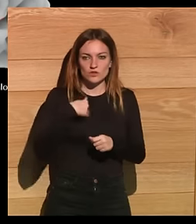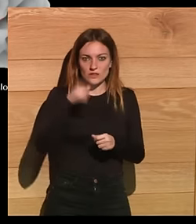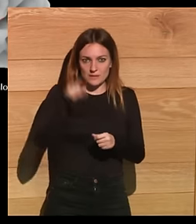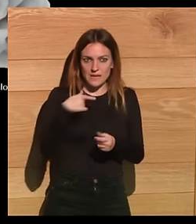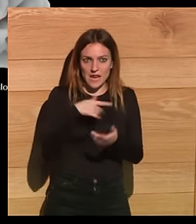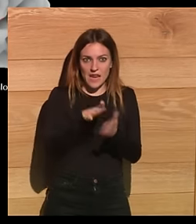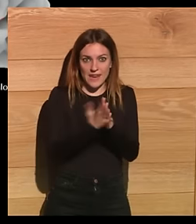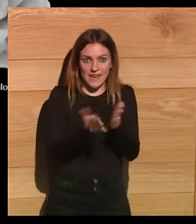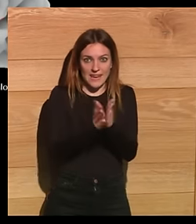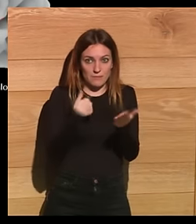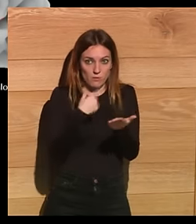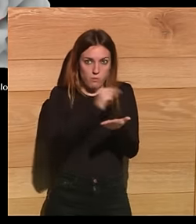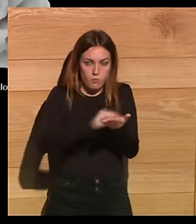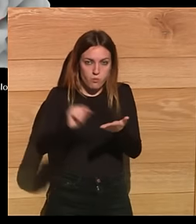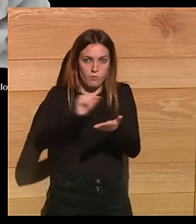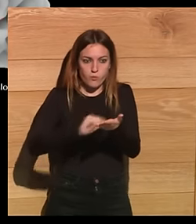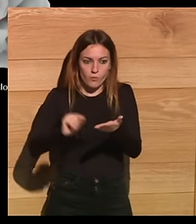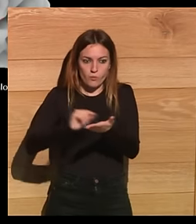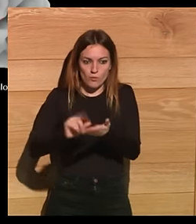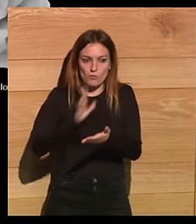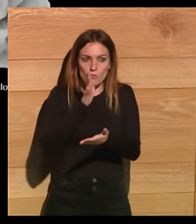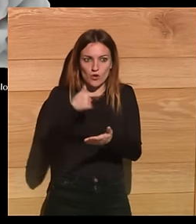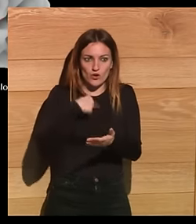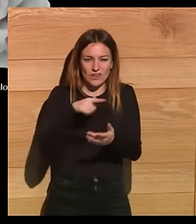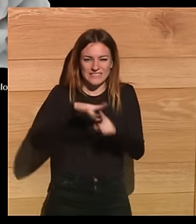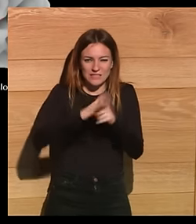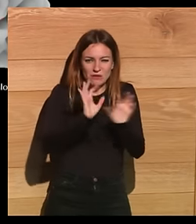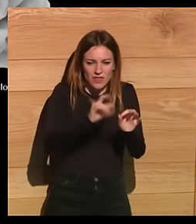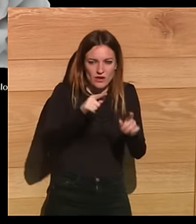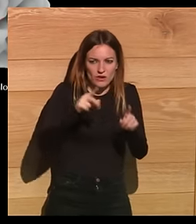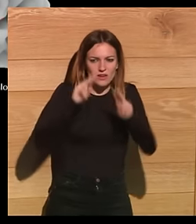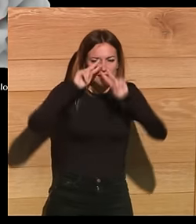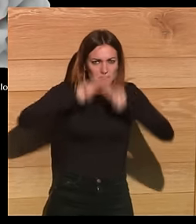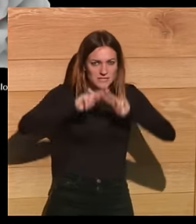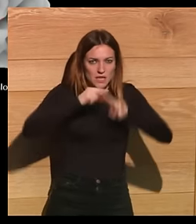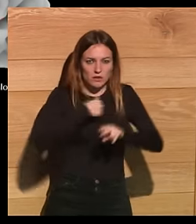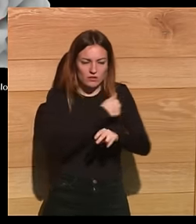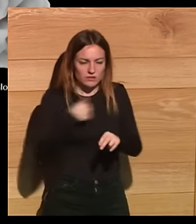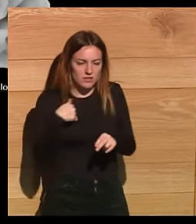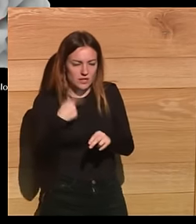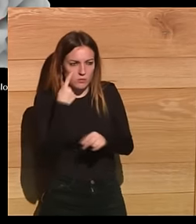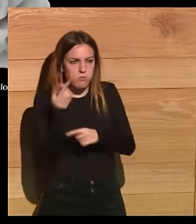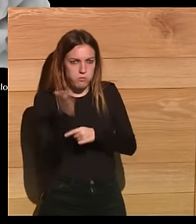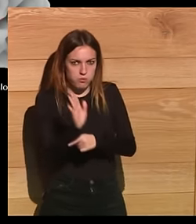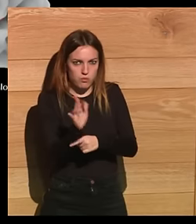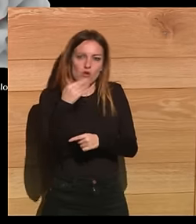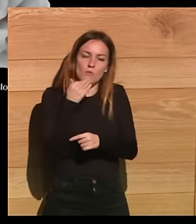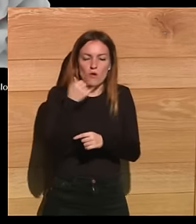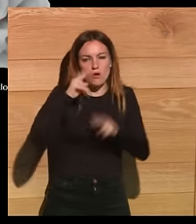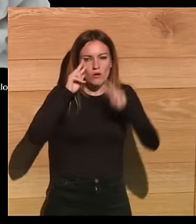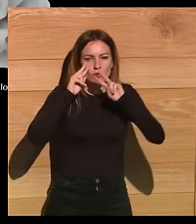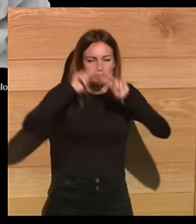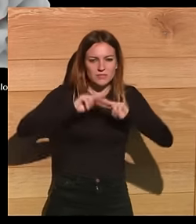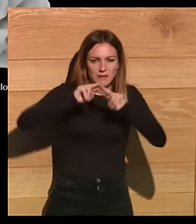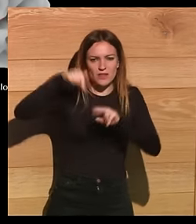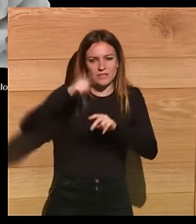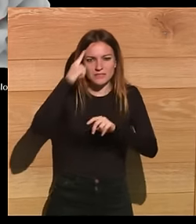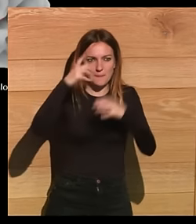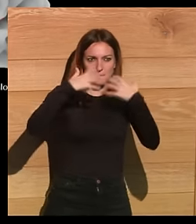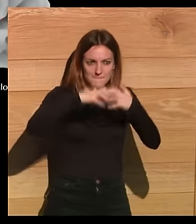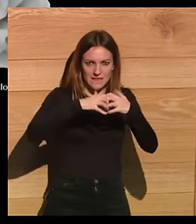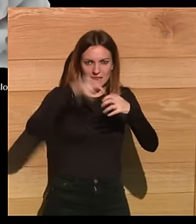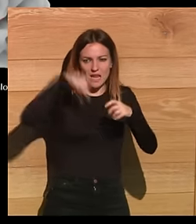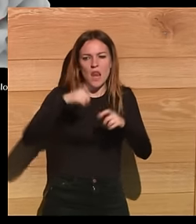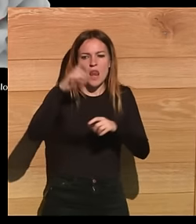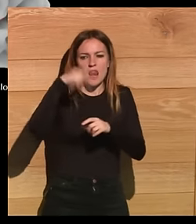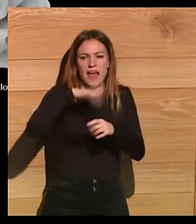porque quería mostrar el panorama de la investigación, ¿no?, que se estaba desarrollando en todo el mundo. Era como observaciones de la mente en todo el mundo ahora mismo, en